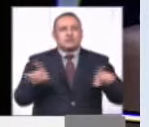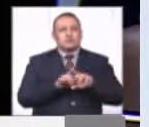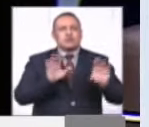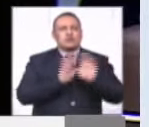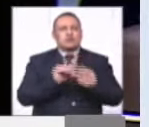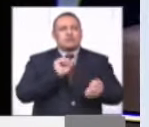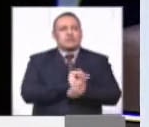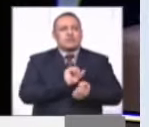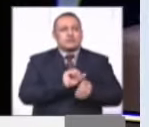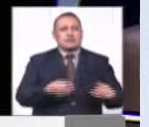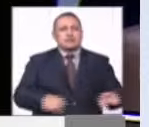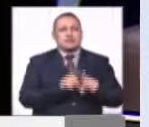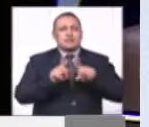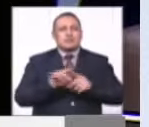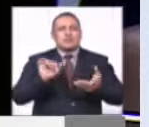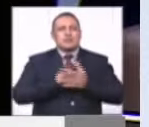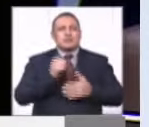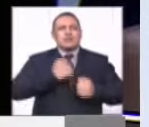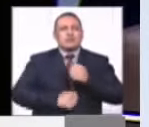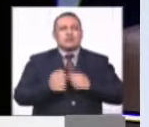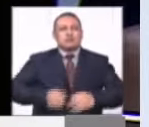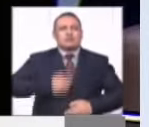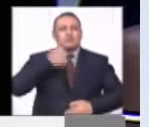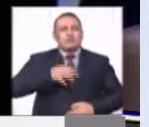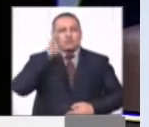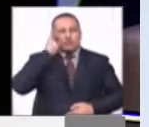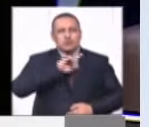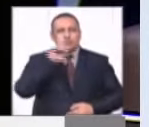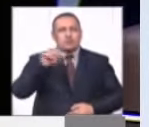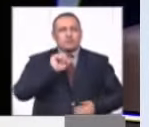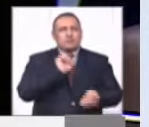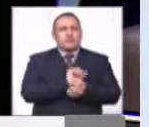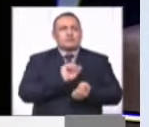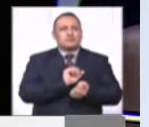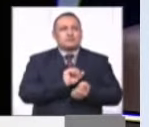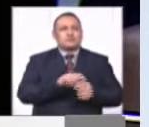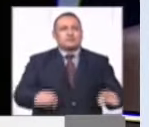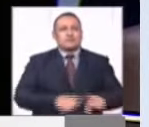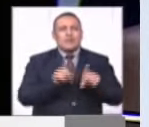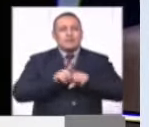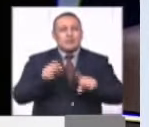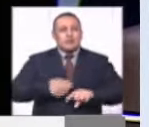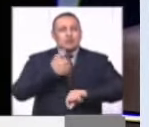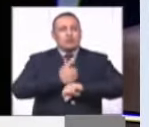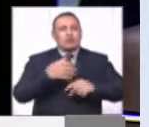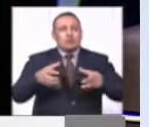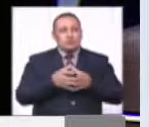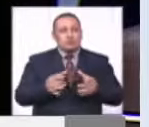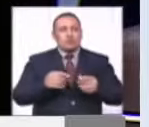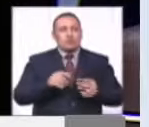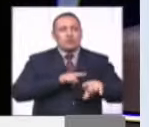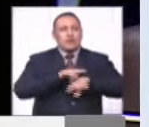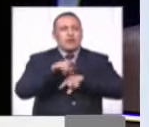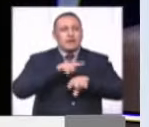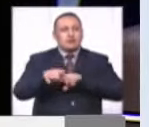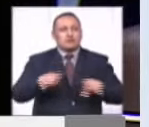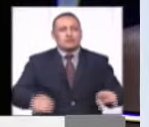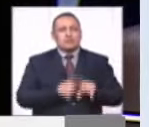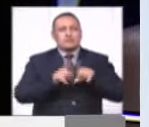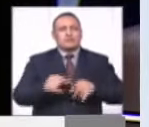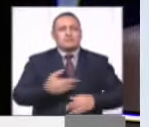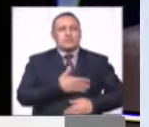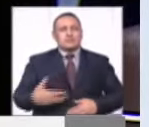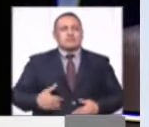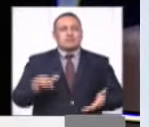Código Penal para que el hijo del dictador Fujimori no vaya a prisión. Este régimen que con truco,